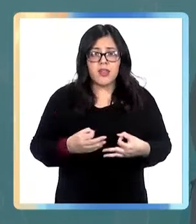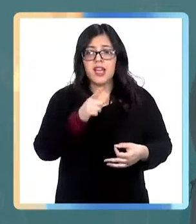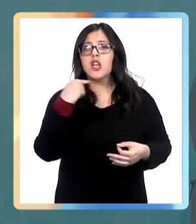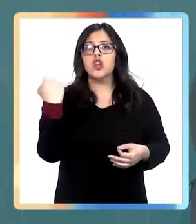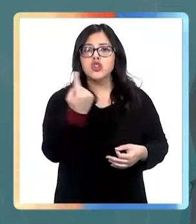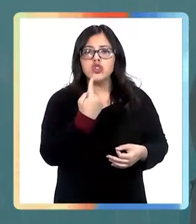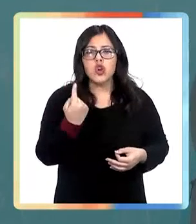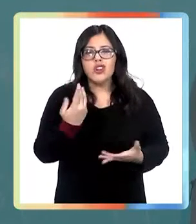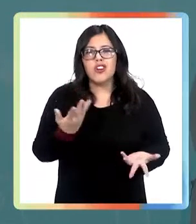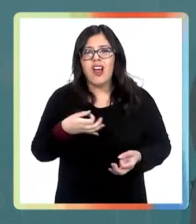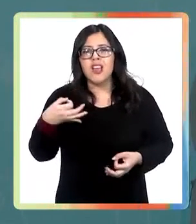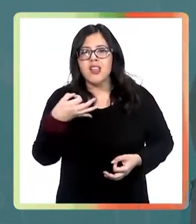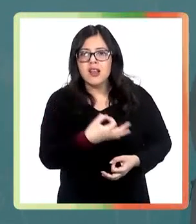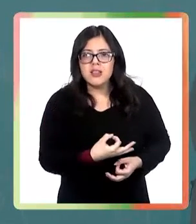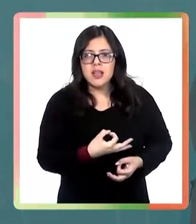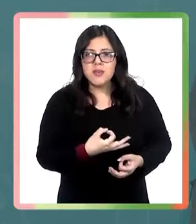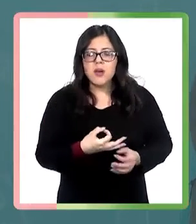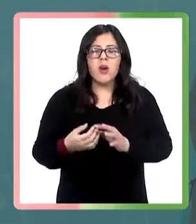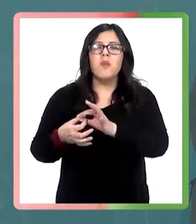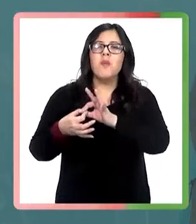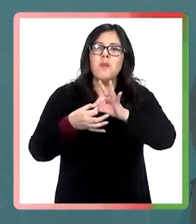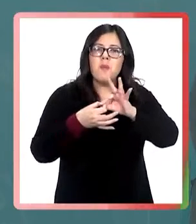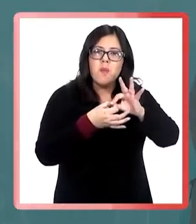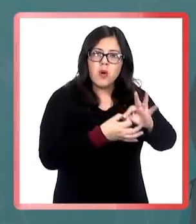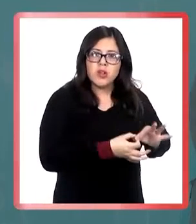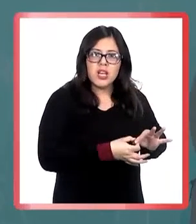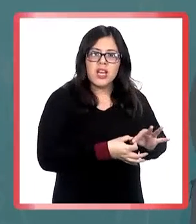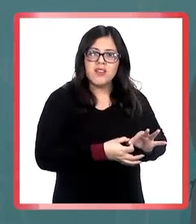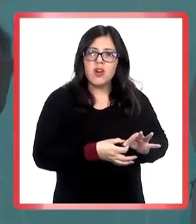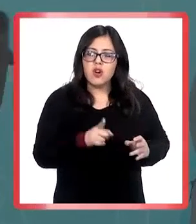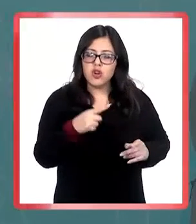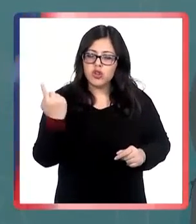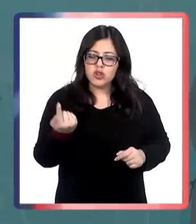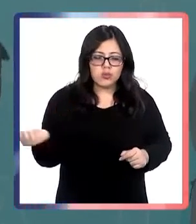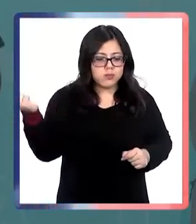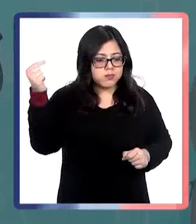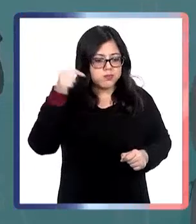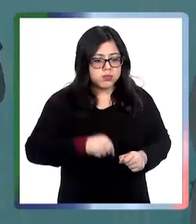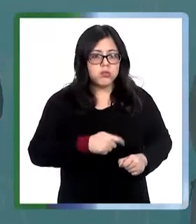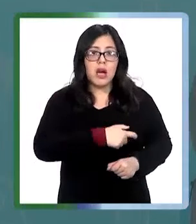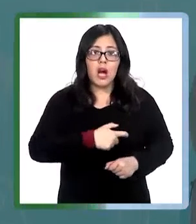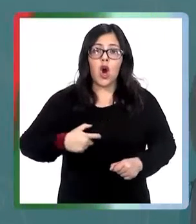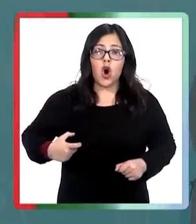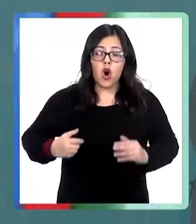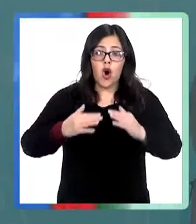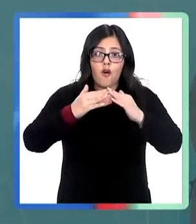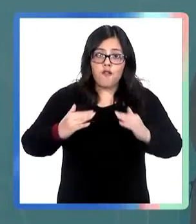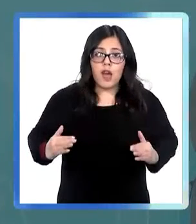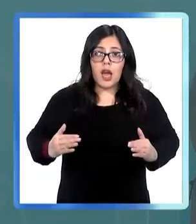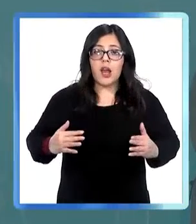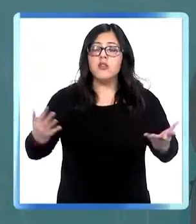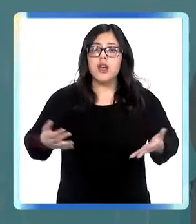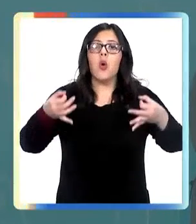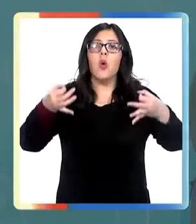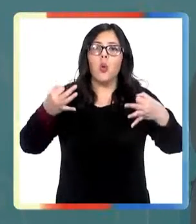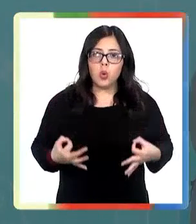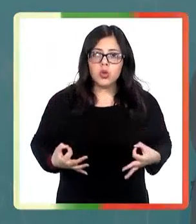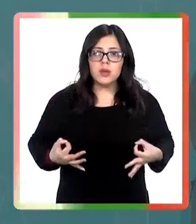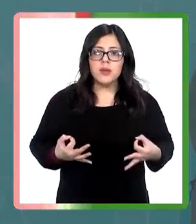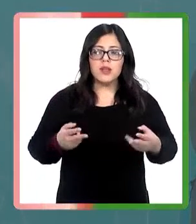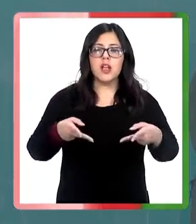calidad. Y lo que nosotros decimos, por el motivo por el cual llegamos al gobierno, es